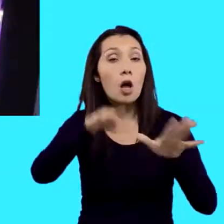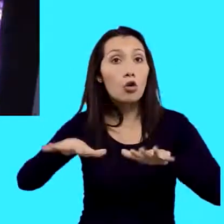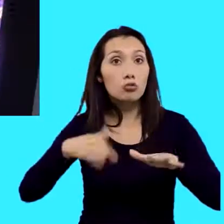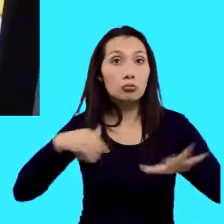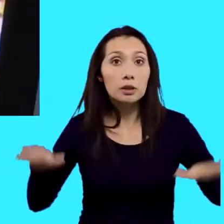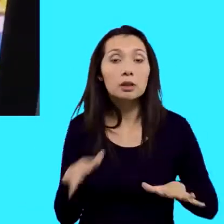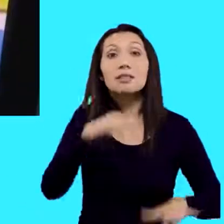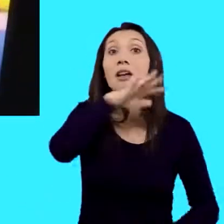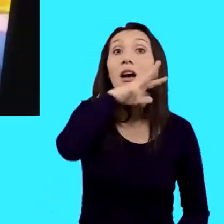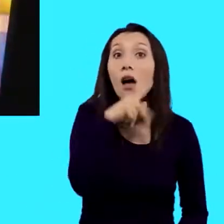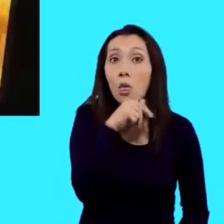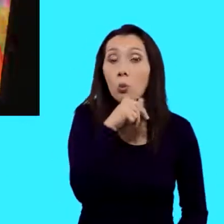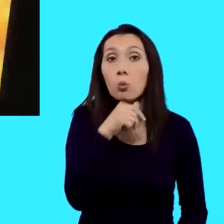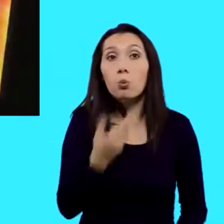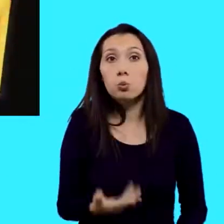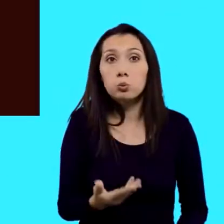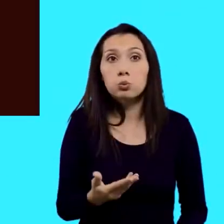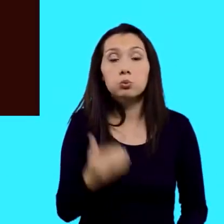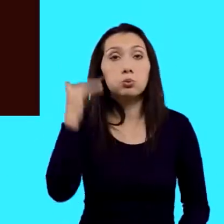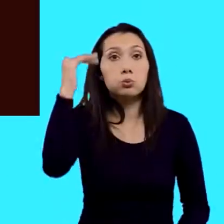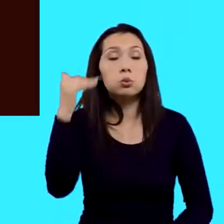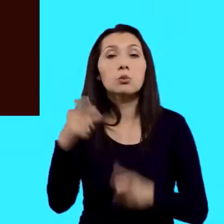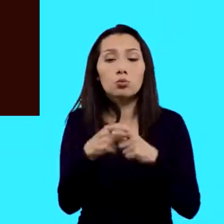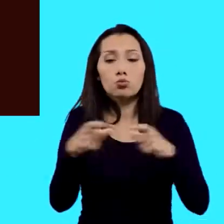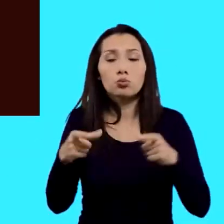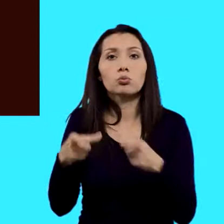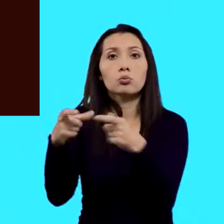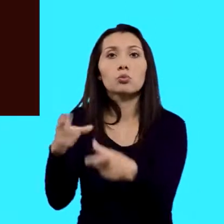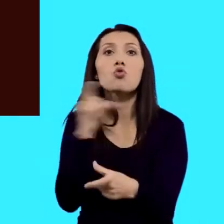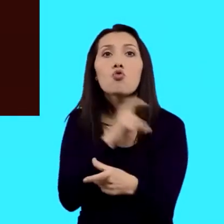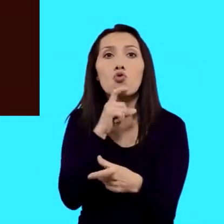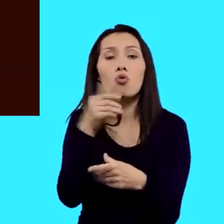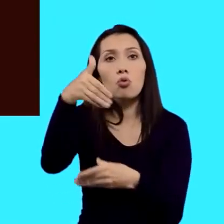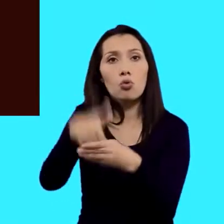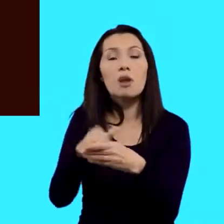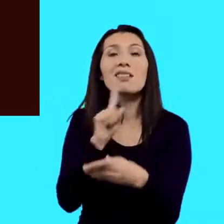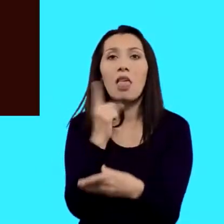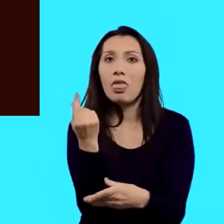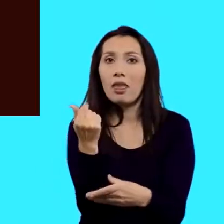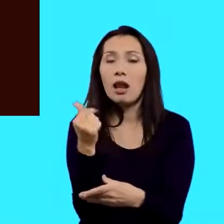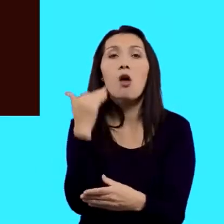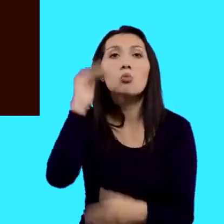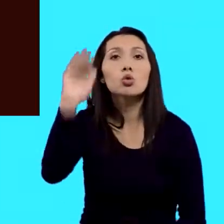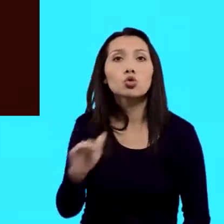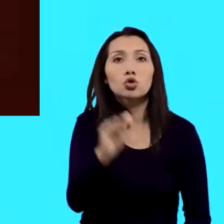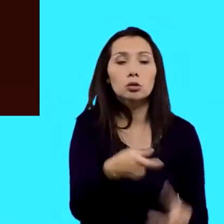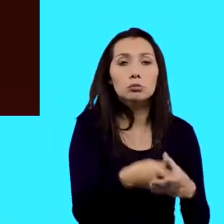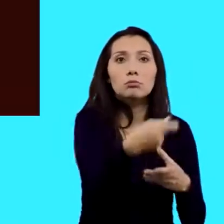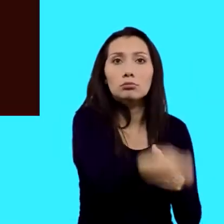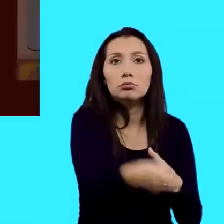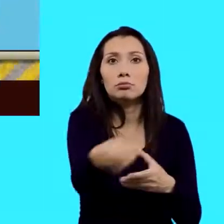hacemos, los adultos le entregan un sobre rojo con dinero adentro a los